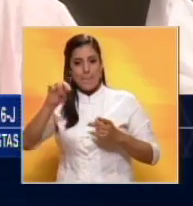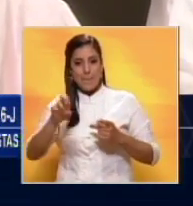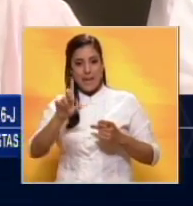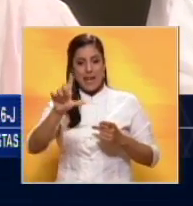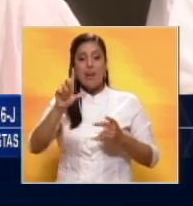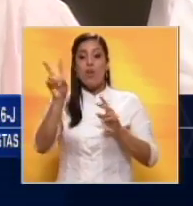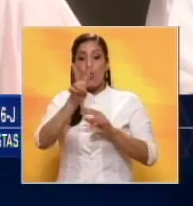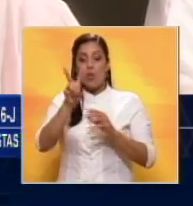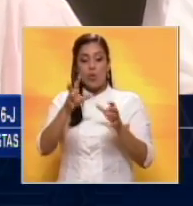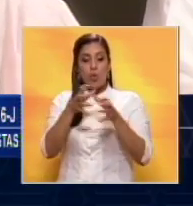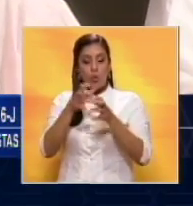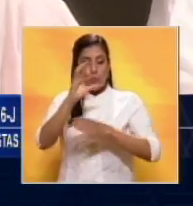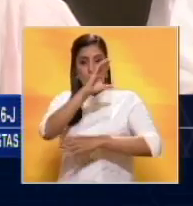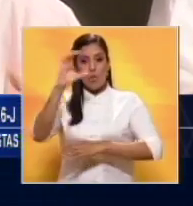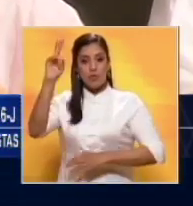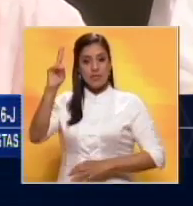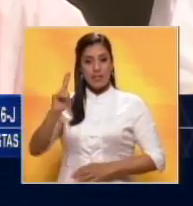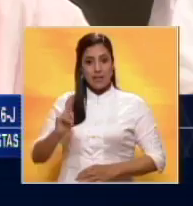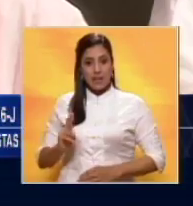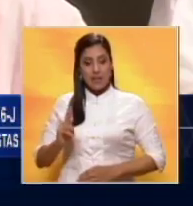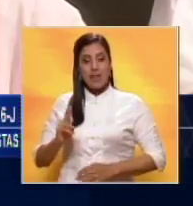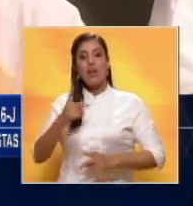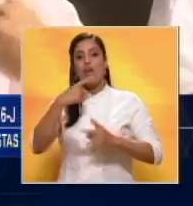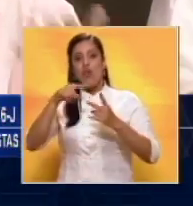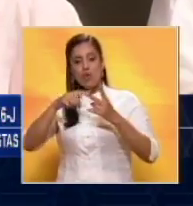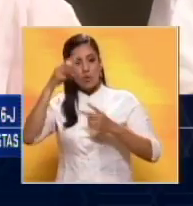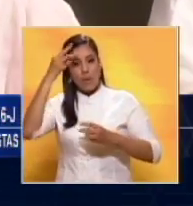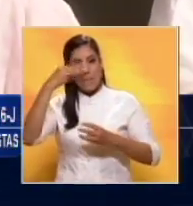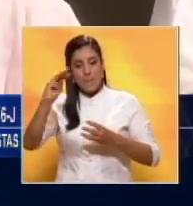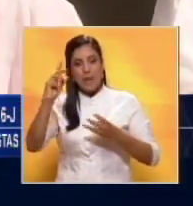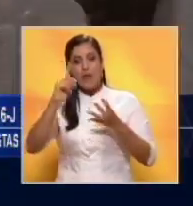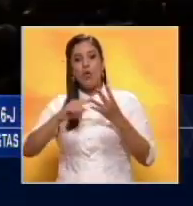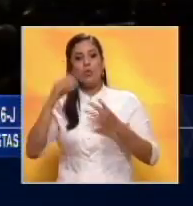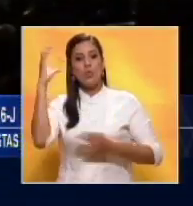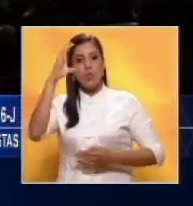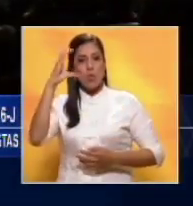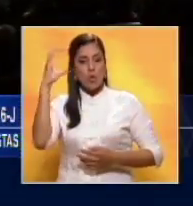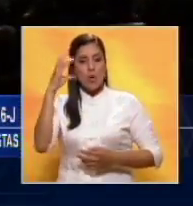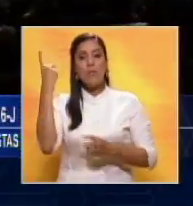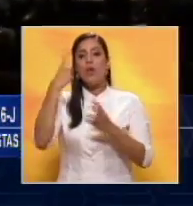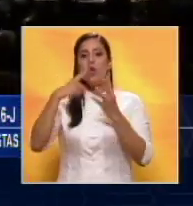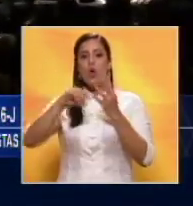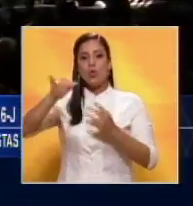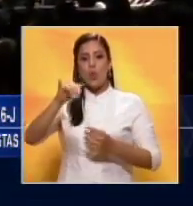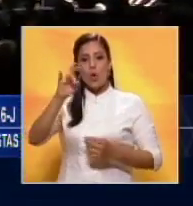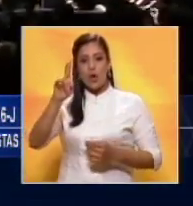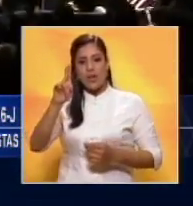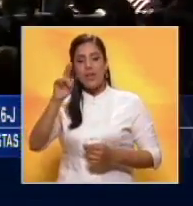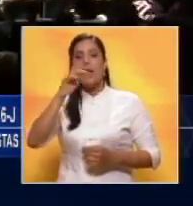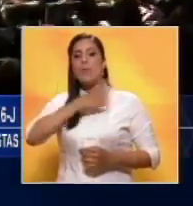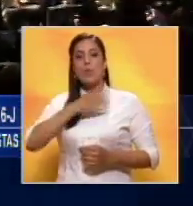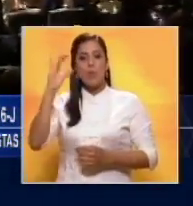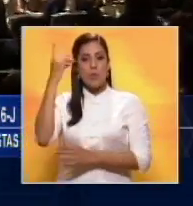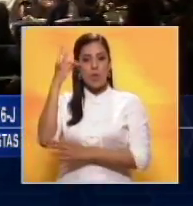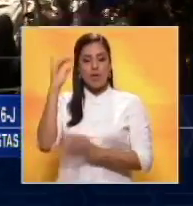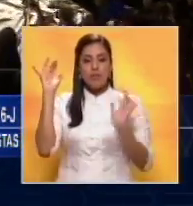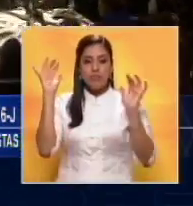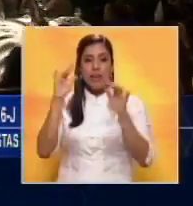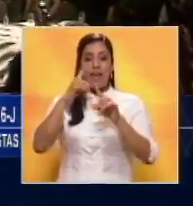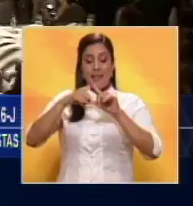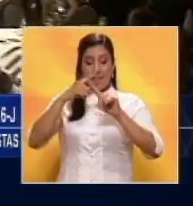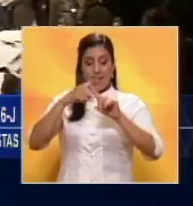Rodríguez, ambos de Costa Rica, Vicente Fox de México, Andrés Pastrana de Colombia y Jorge Tuto Quiroga de Bolivia.